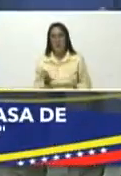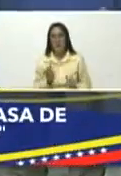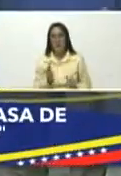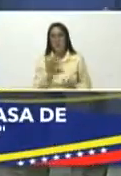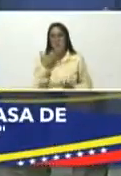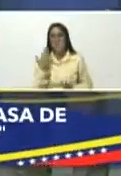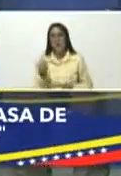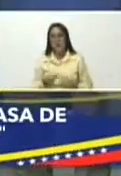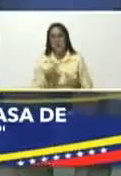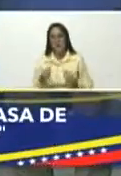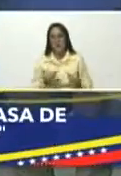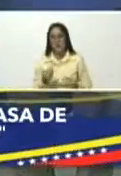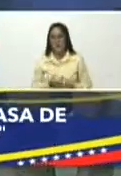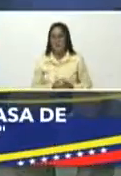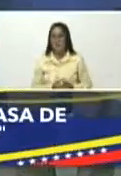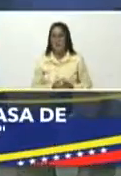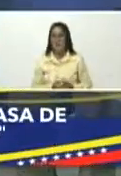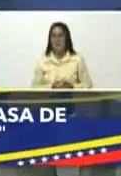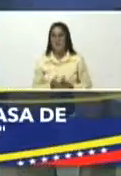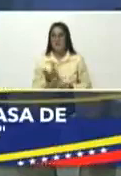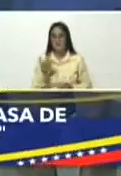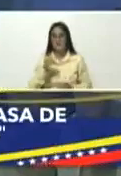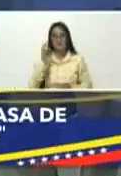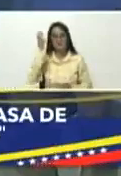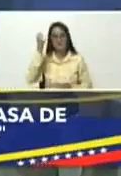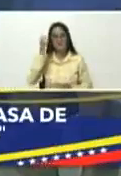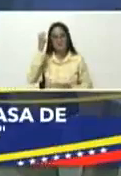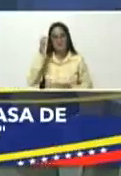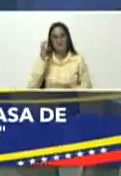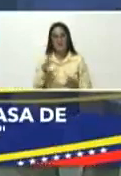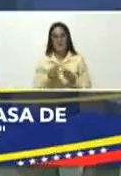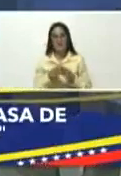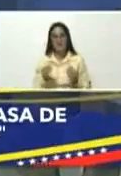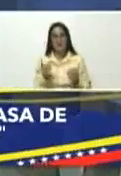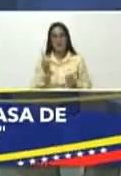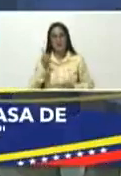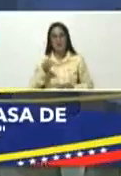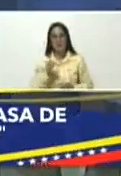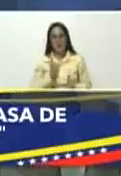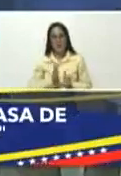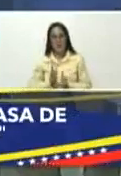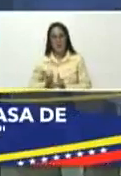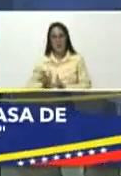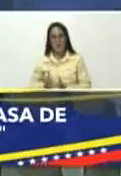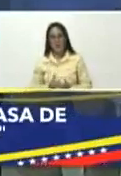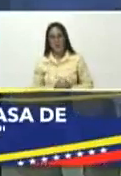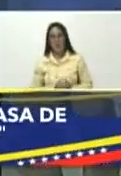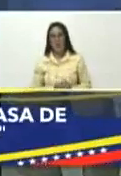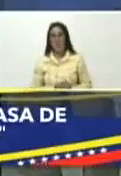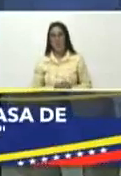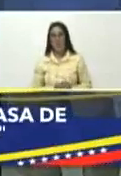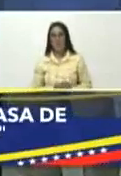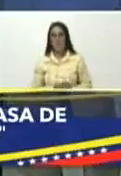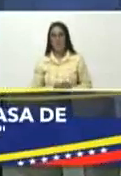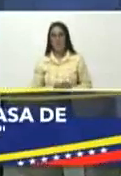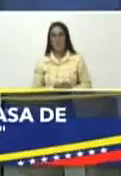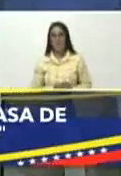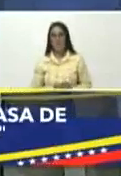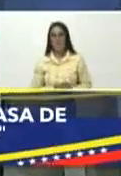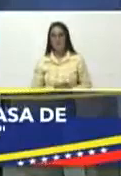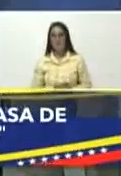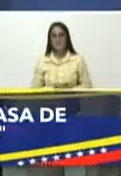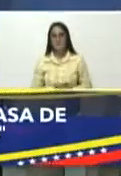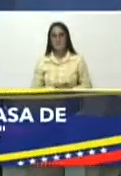que podemos hacer. Estaríamos conscientes de todo y además estamos organizados. Eso sería